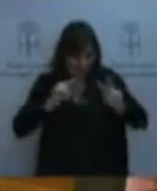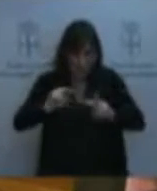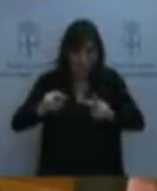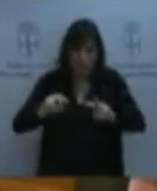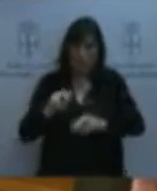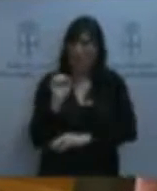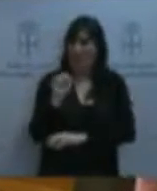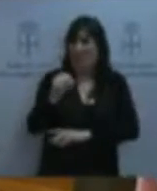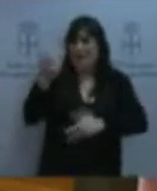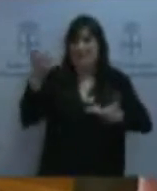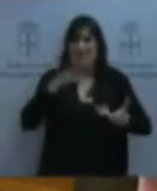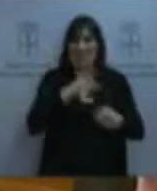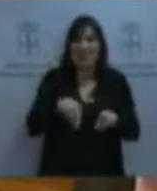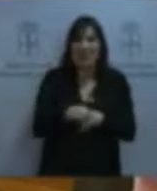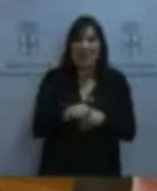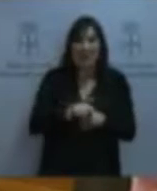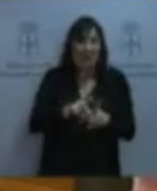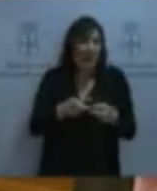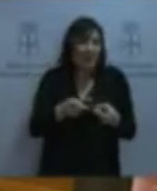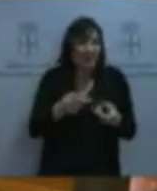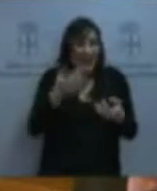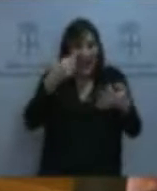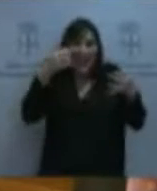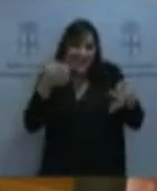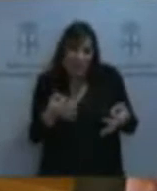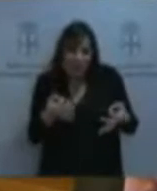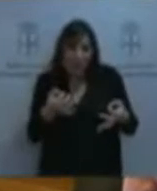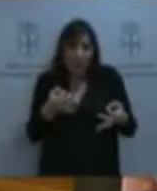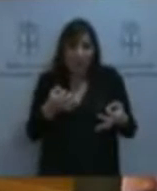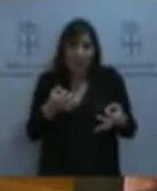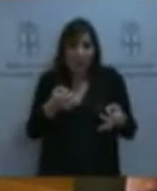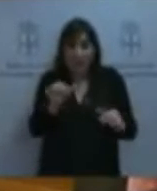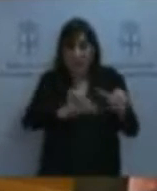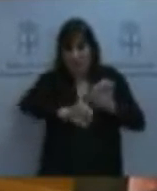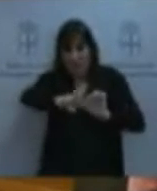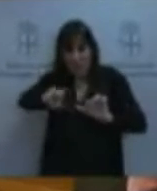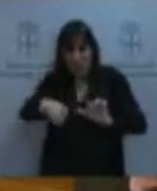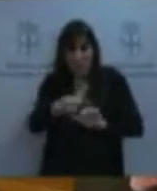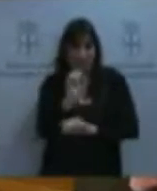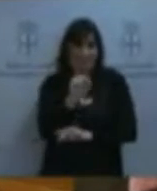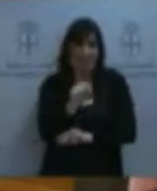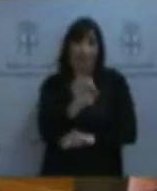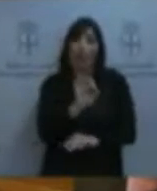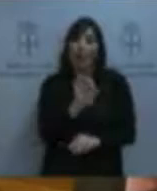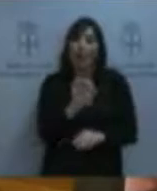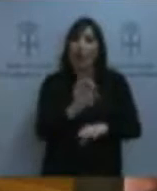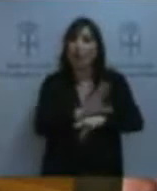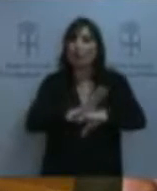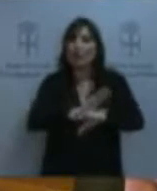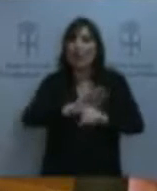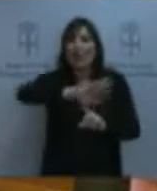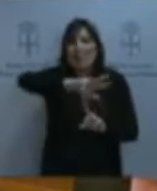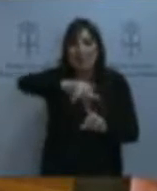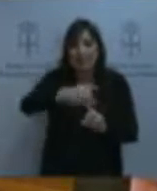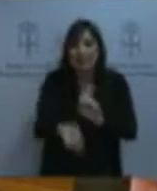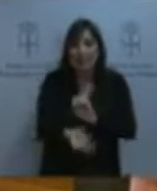biodiversidad de este paraíso. Crear una viceconsejería de Medio Ambiente sin que se asuman eficazmente estas funciones,